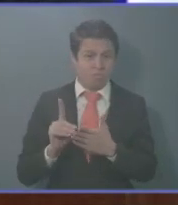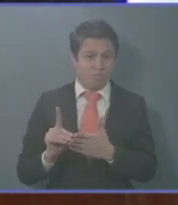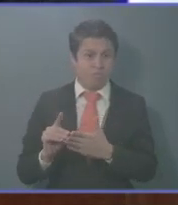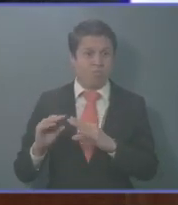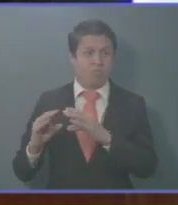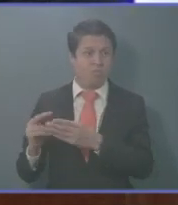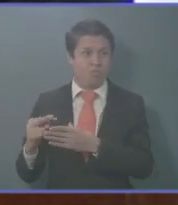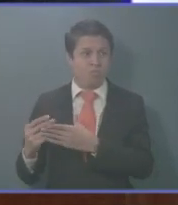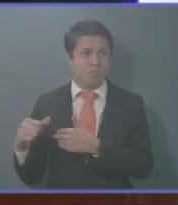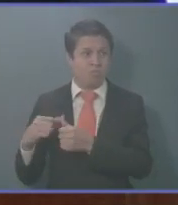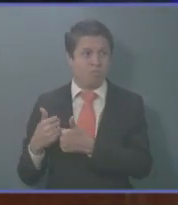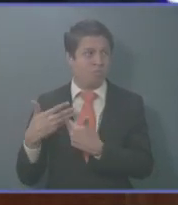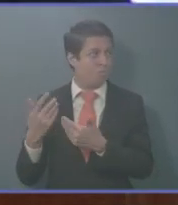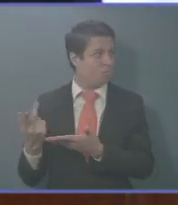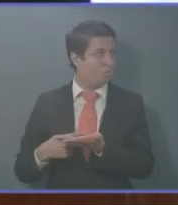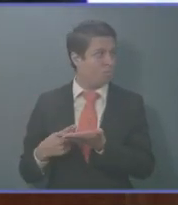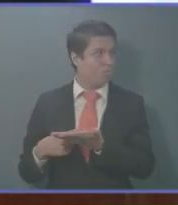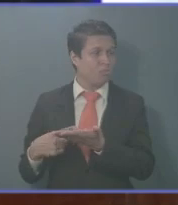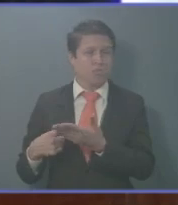todo el sector salud.